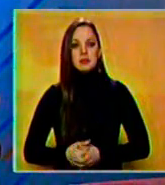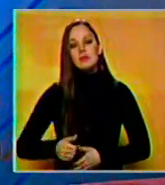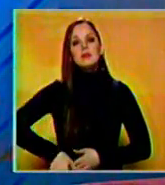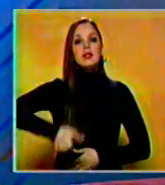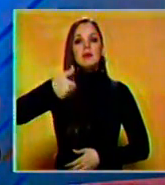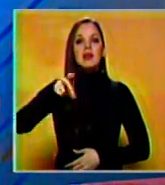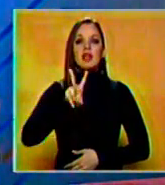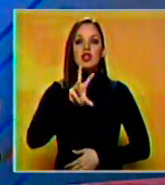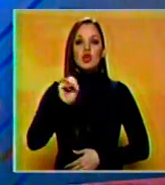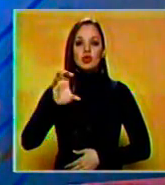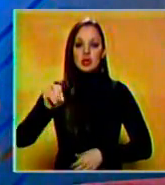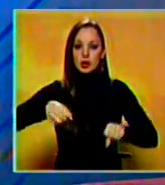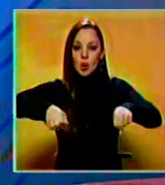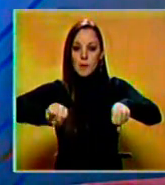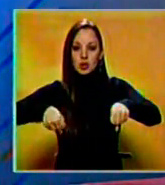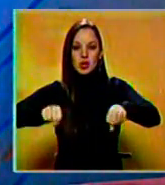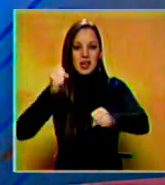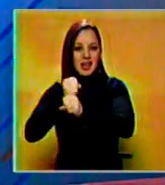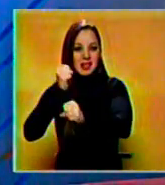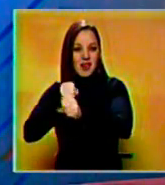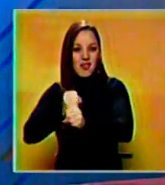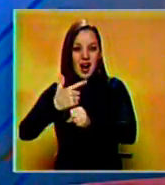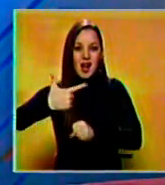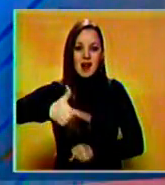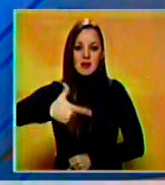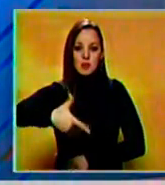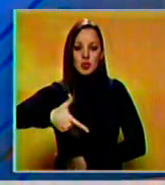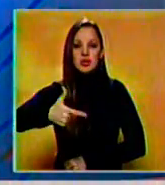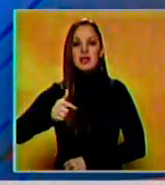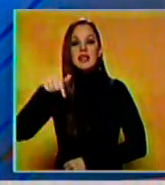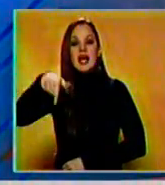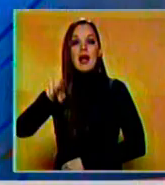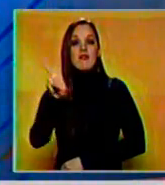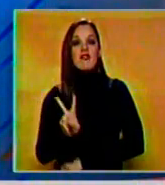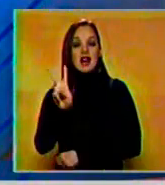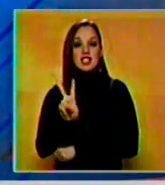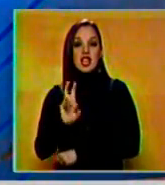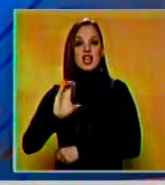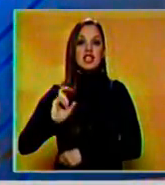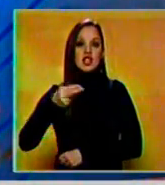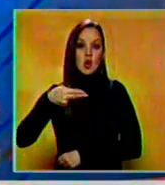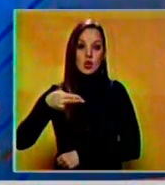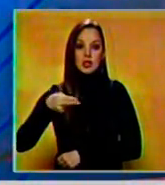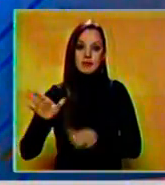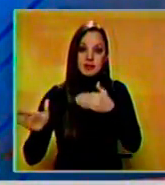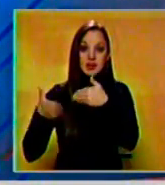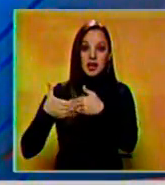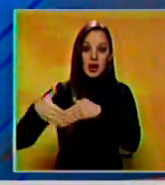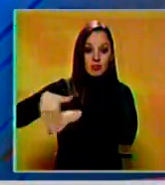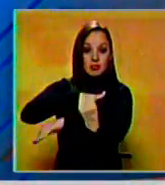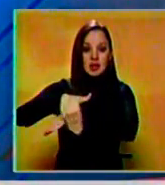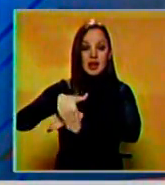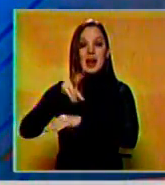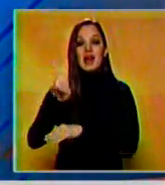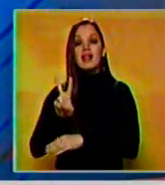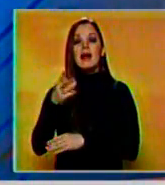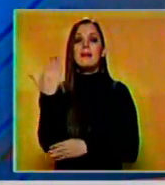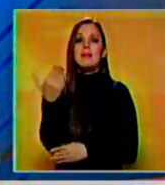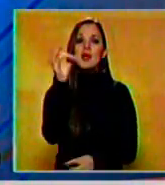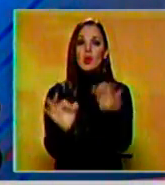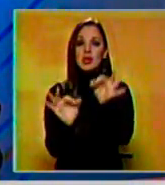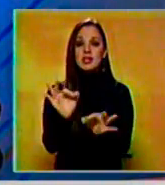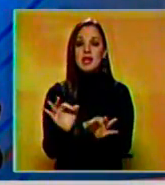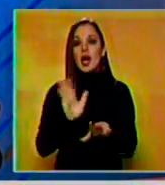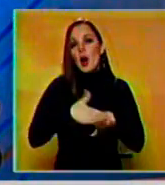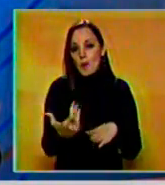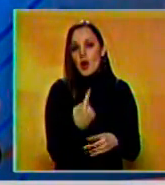Más de 200 motorizados que laboran en las líneas de mototaxi del Valle y coche trancaron la avenida Intercomunal del Valle para exigir justicia por la